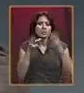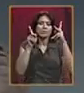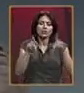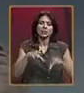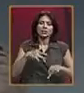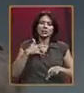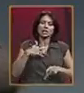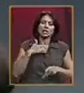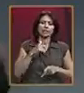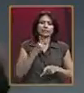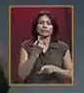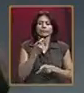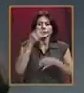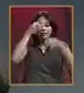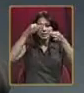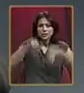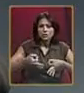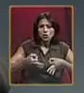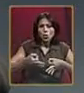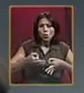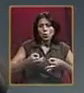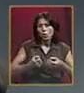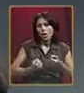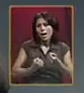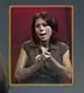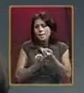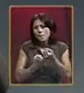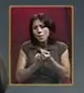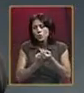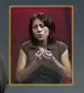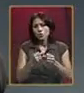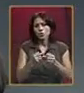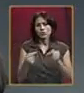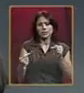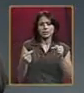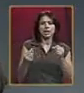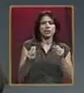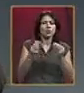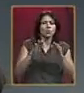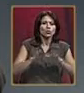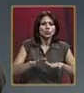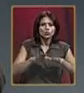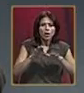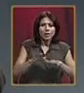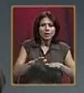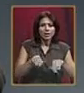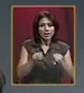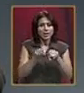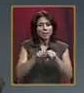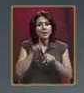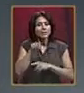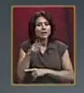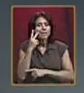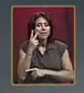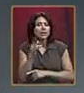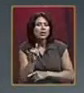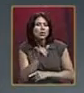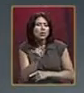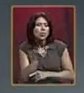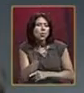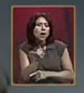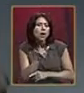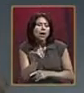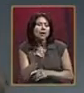de rechazo muy suave, que eso puede cambiar, y además hay que ver cuáles son como las